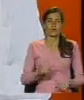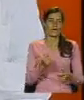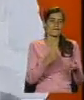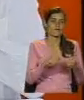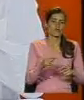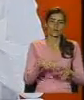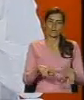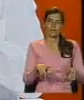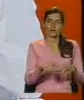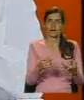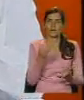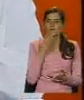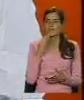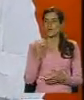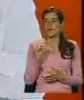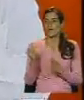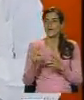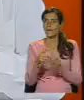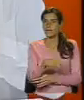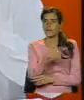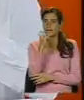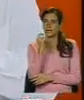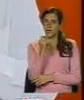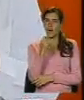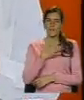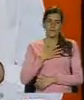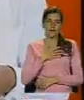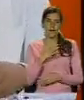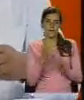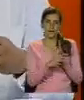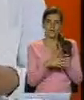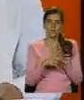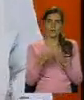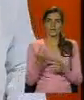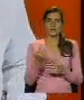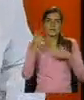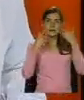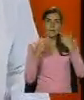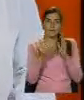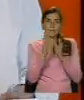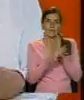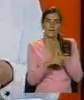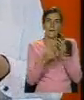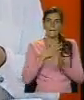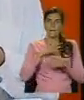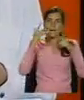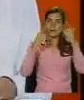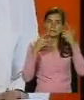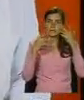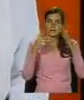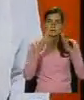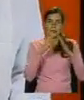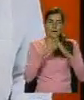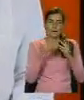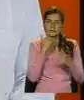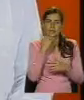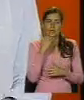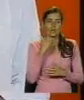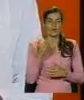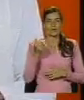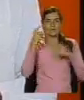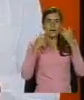es. El miedo de que la expropiación me van a quitar. Chávez me va a quitar mi casa. Chávez me va a quitar mi carro.